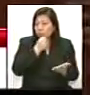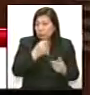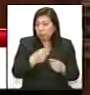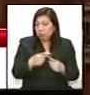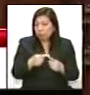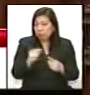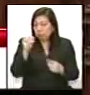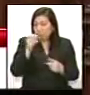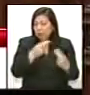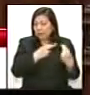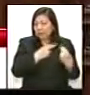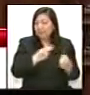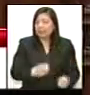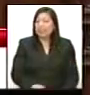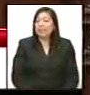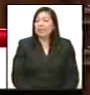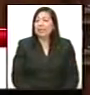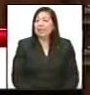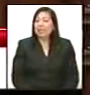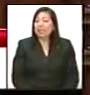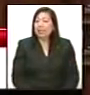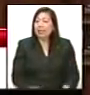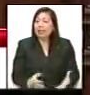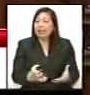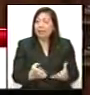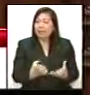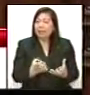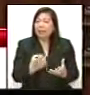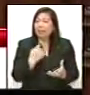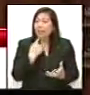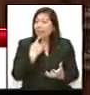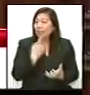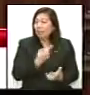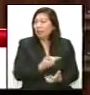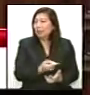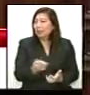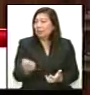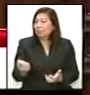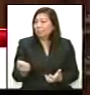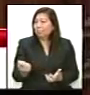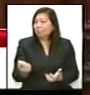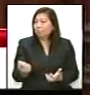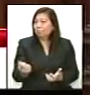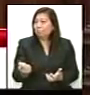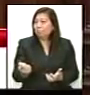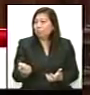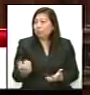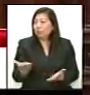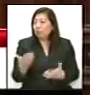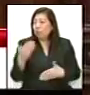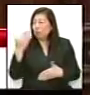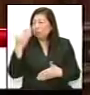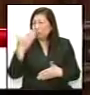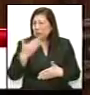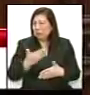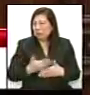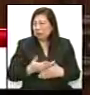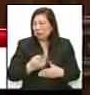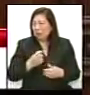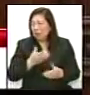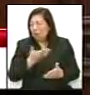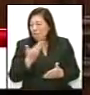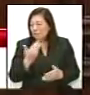opinión comprometidos quieran echarle un manto de opacidad y